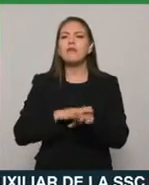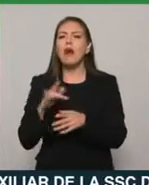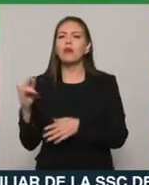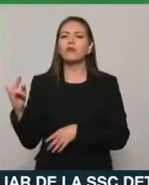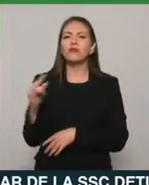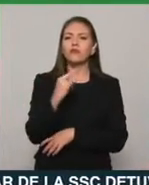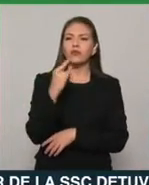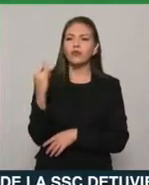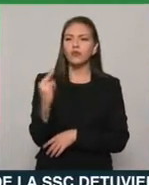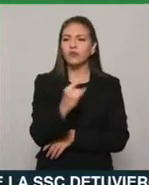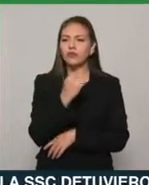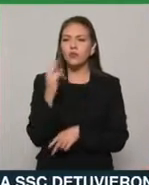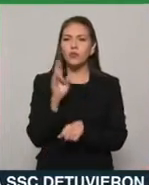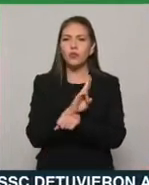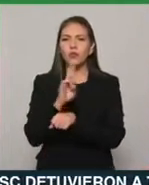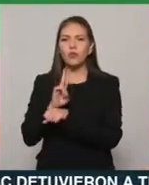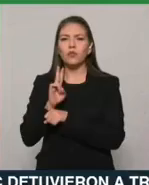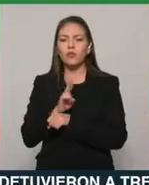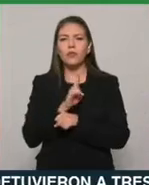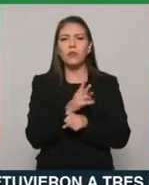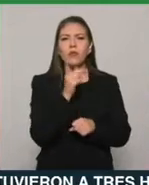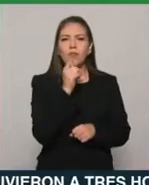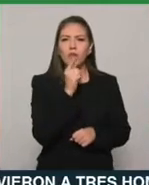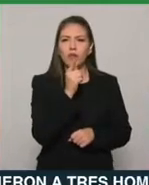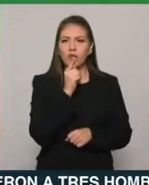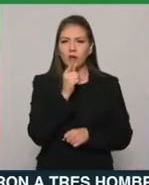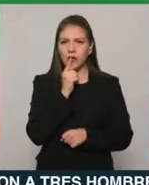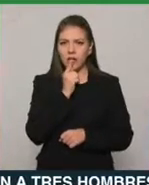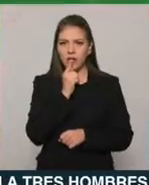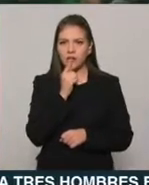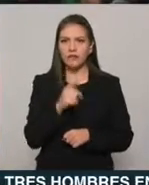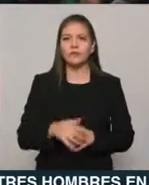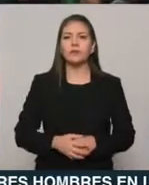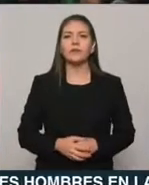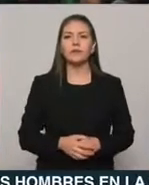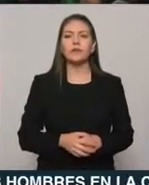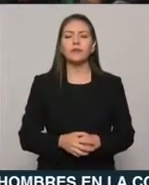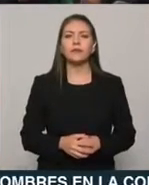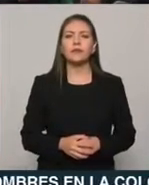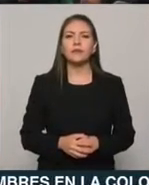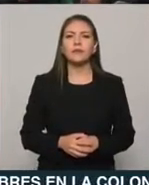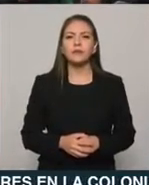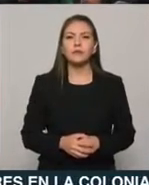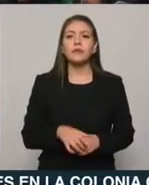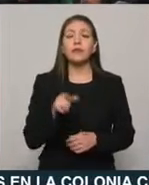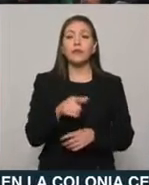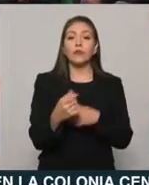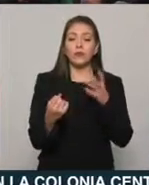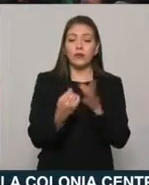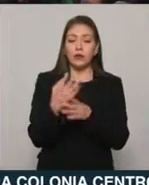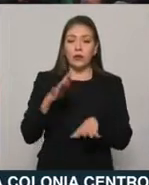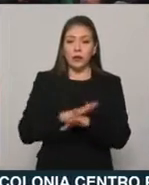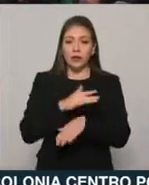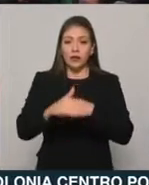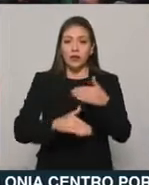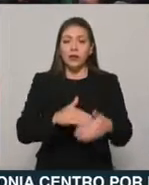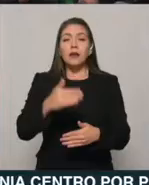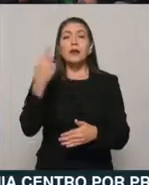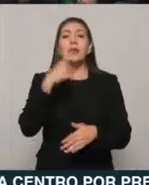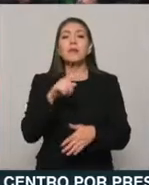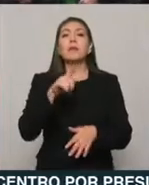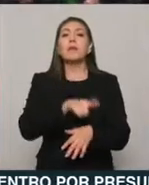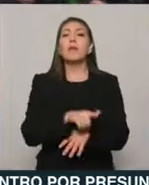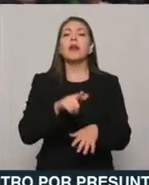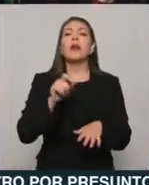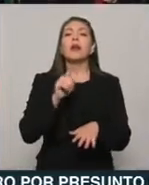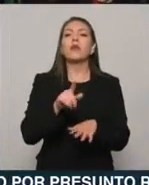con la entrada de la nueva infraestructura en patrullas. Como parte de los cambios para fortalecer el trabajo de las